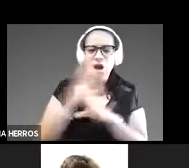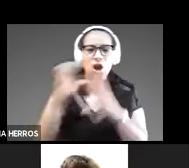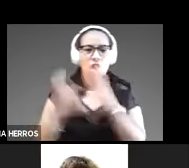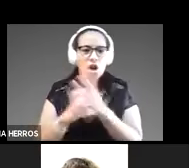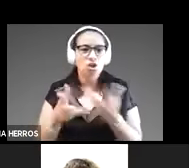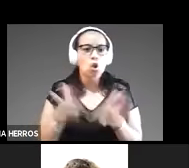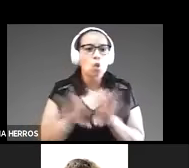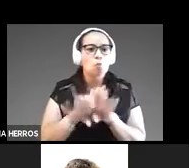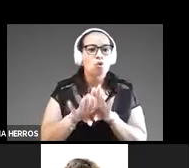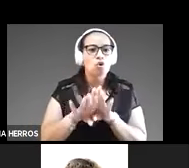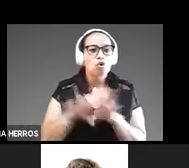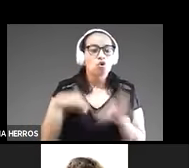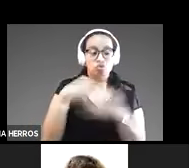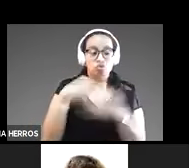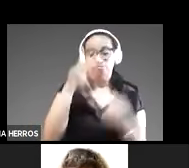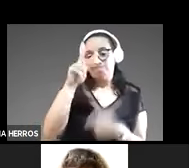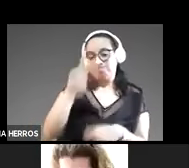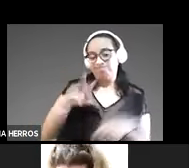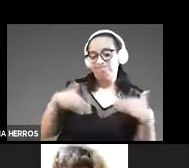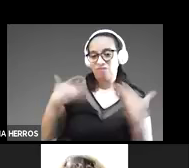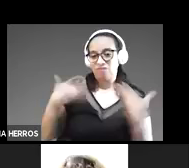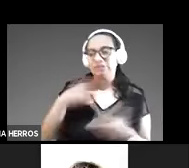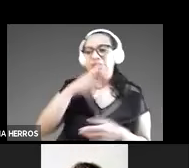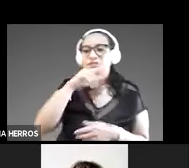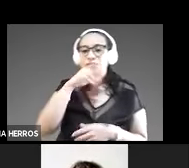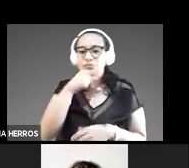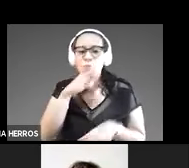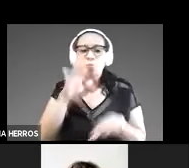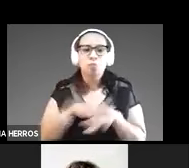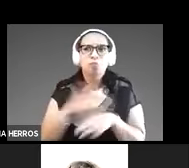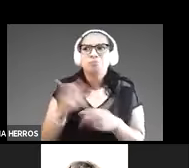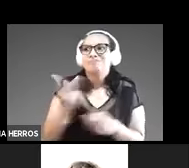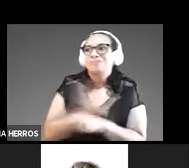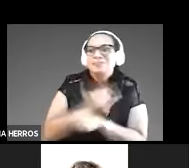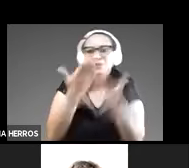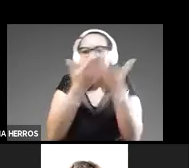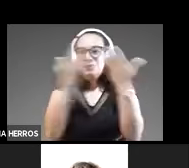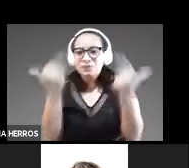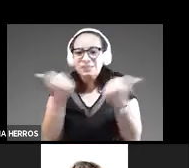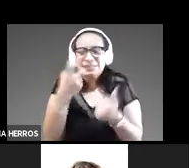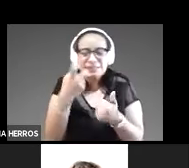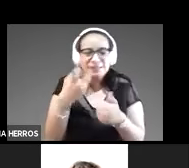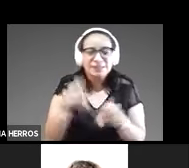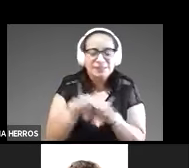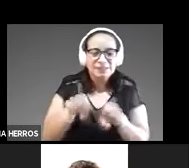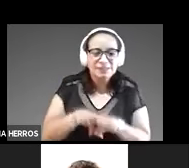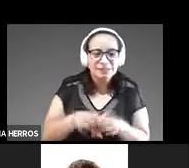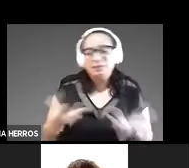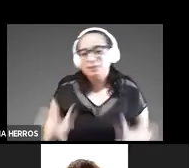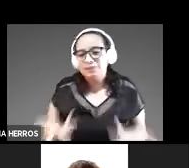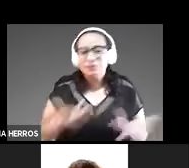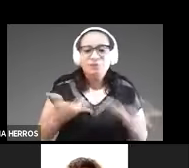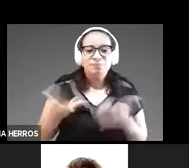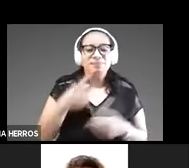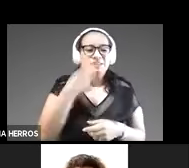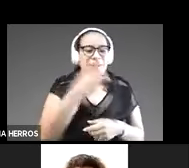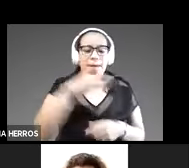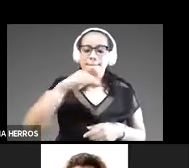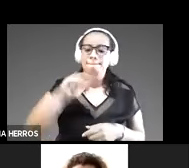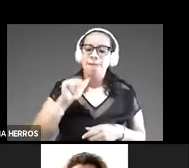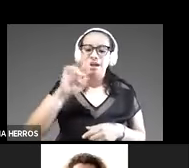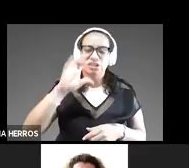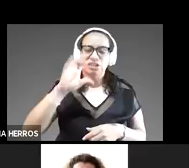todos francamente con preocupación de qué iba a pasar en ese equipamiento. Y entonces el March, que es un buen cuate,